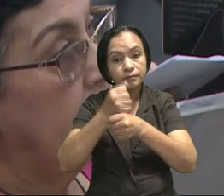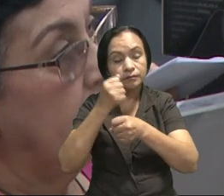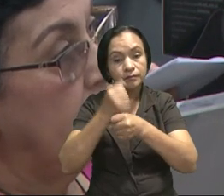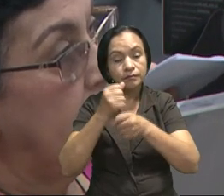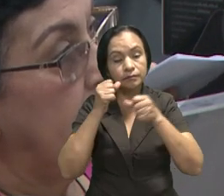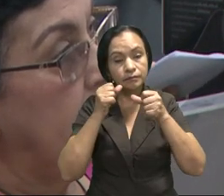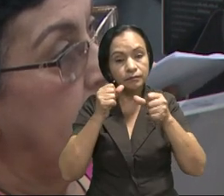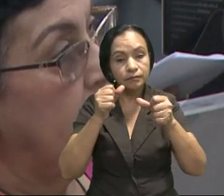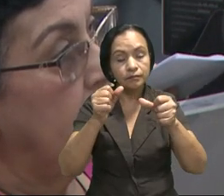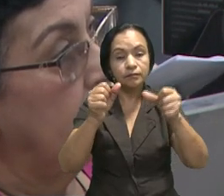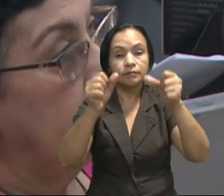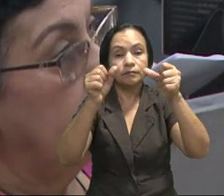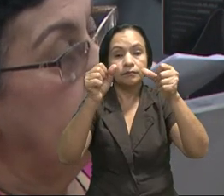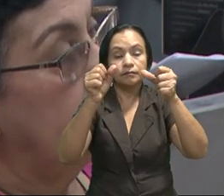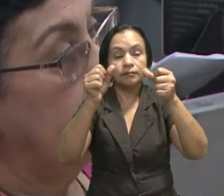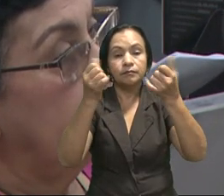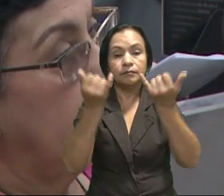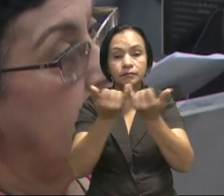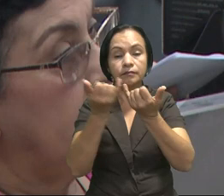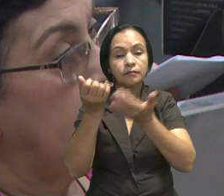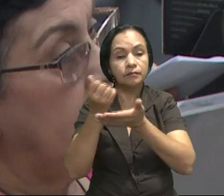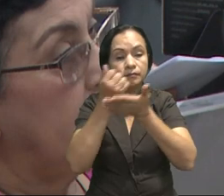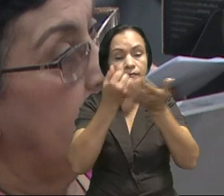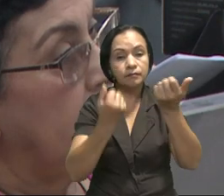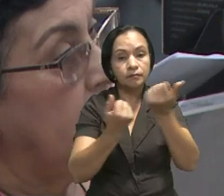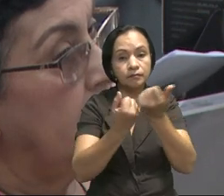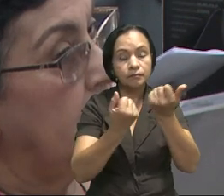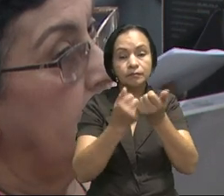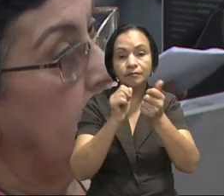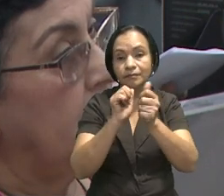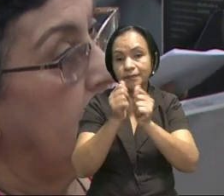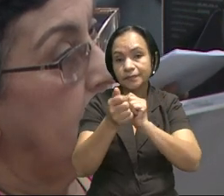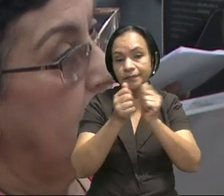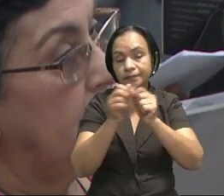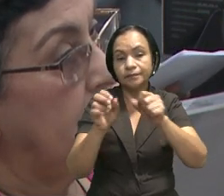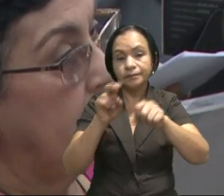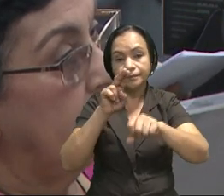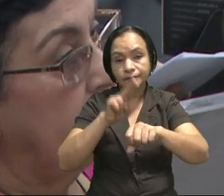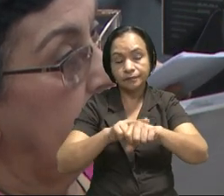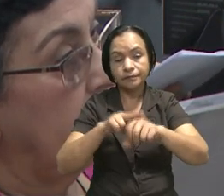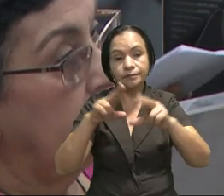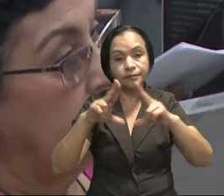labor, trayectoria e invaluables aportes como deportista nacional.